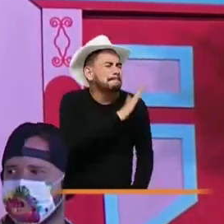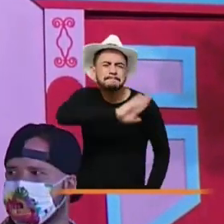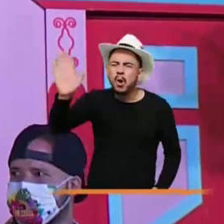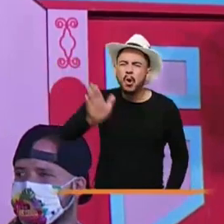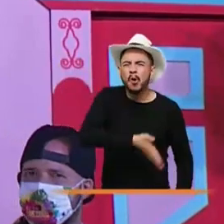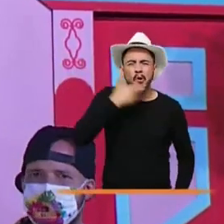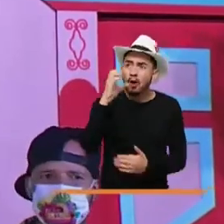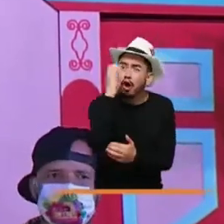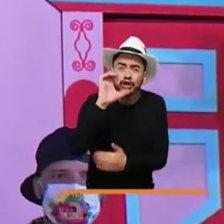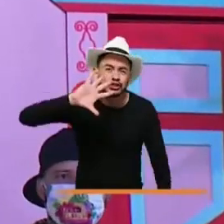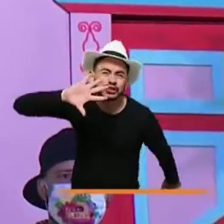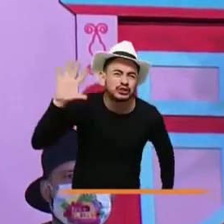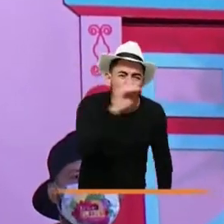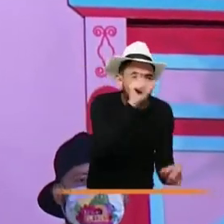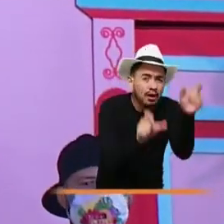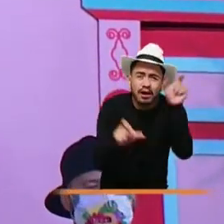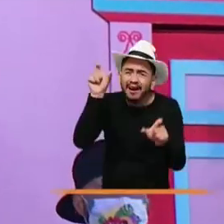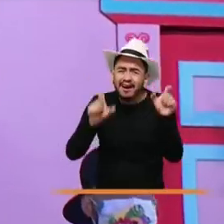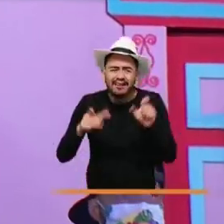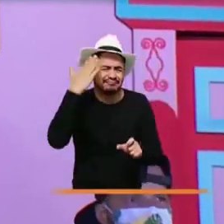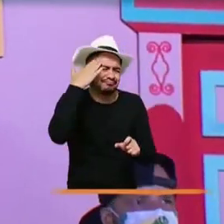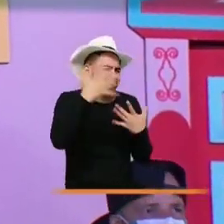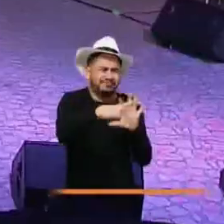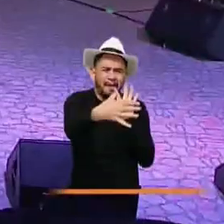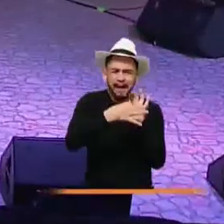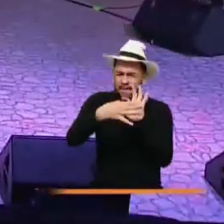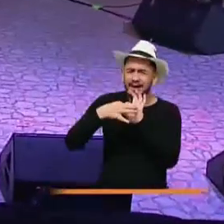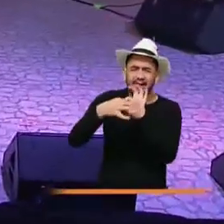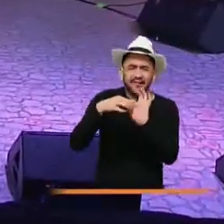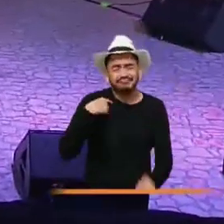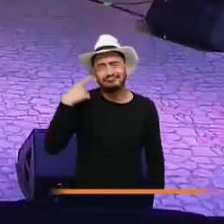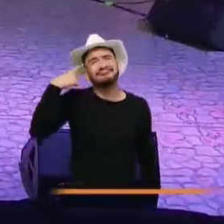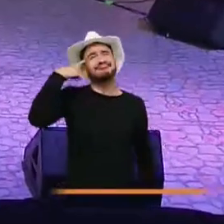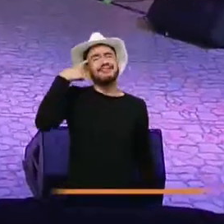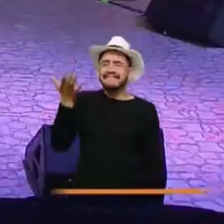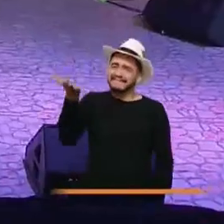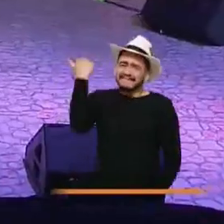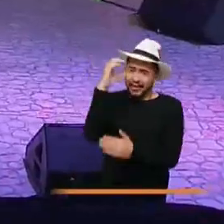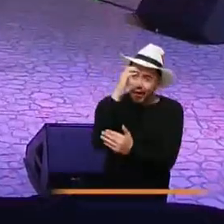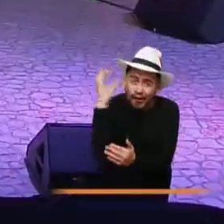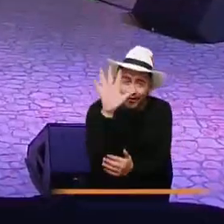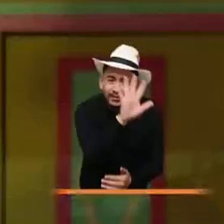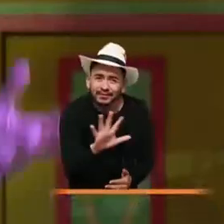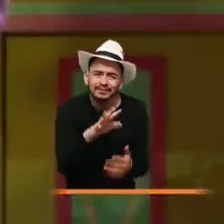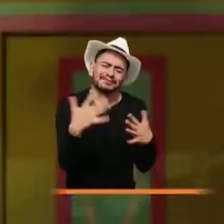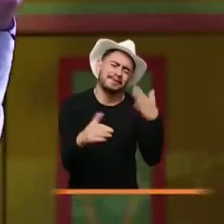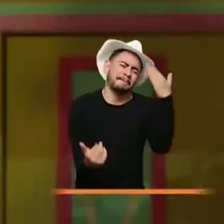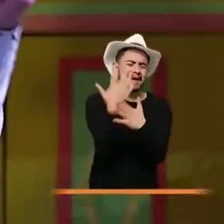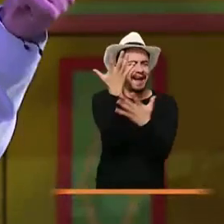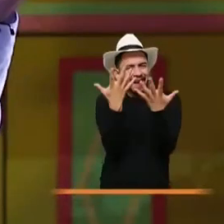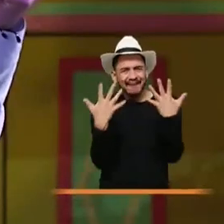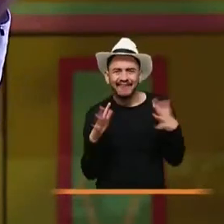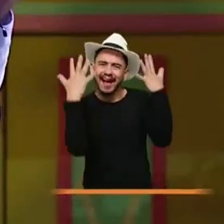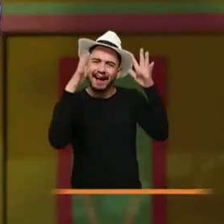días nos cuánto ha vivido por fuera en la feria de flores es